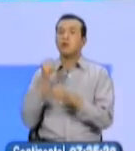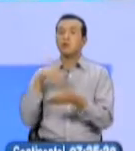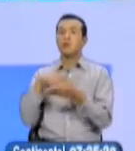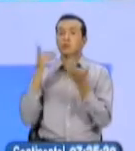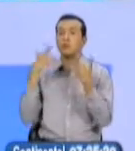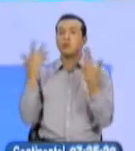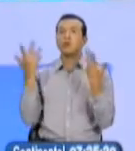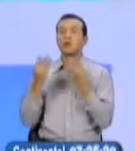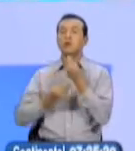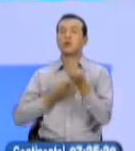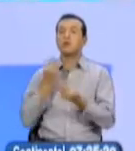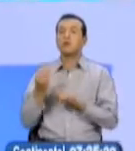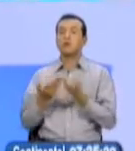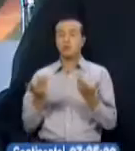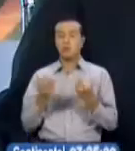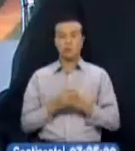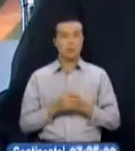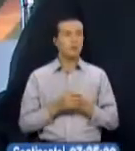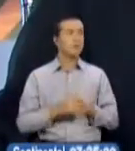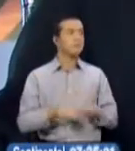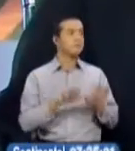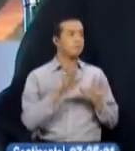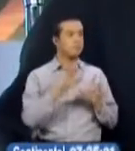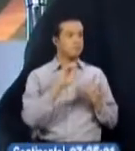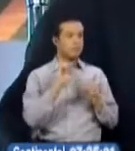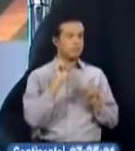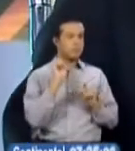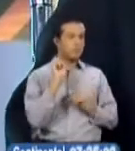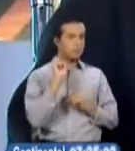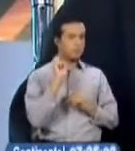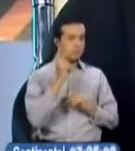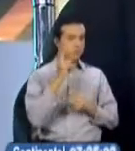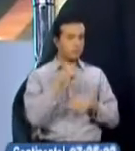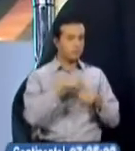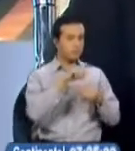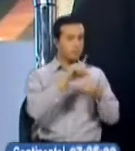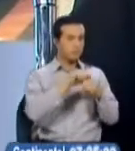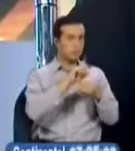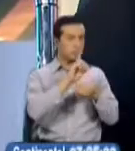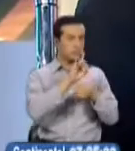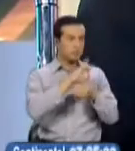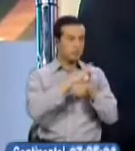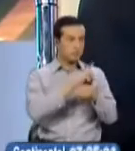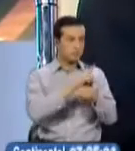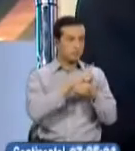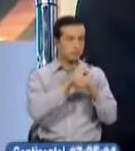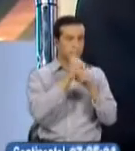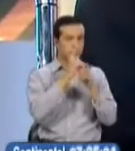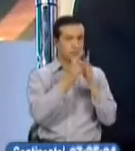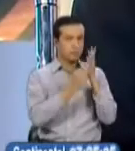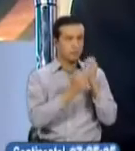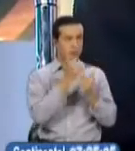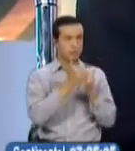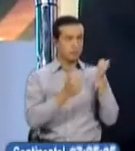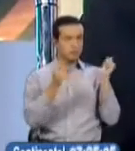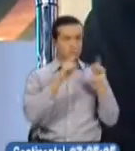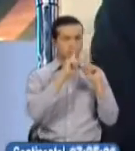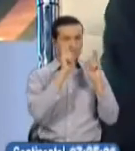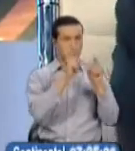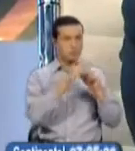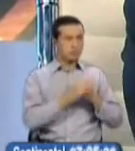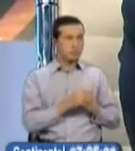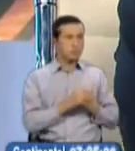y no sabemos qué hacer o qué ahora poco 7 punto ya se está terminando los 8 minutos que dado a cada candidato vamos a lo siguiente